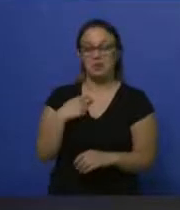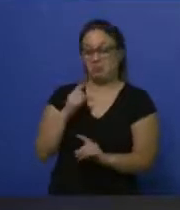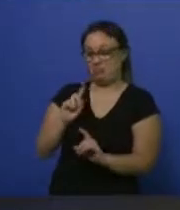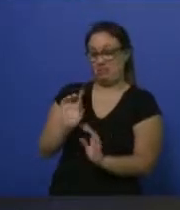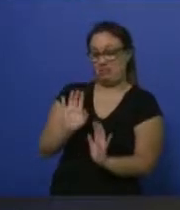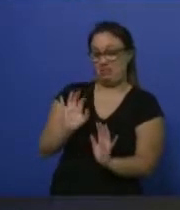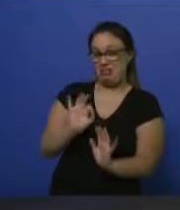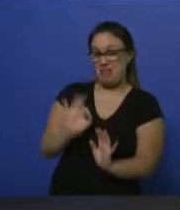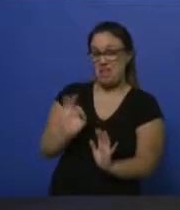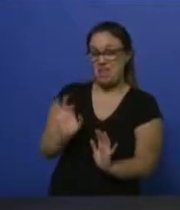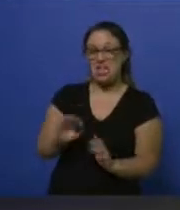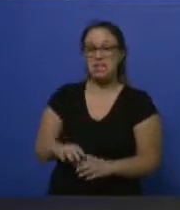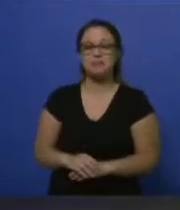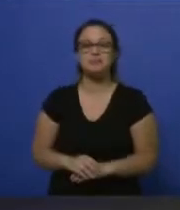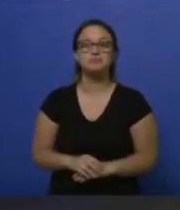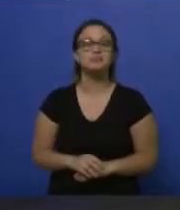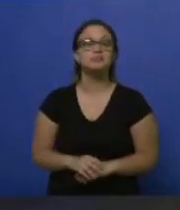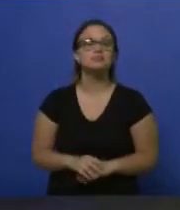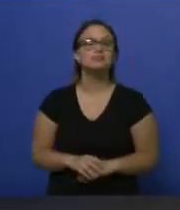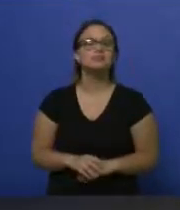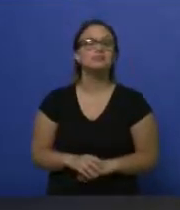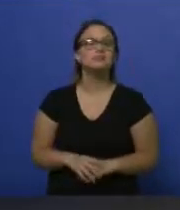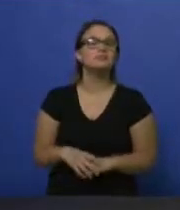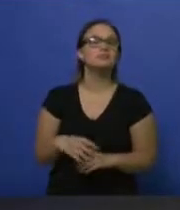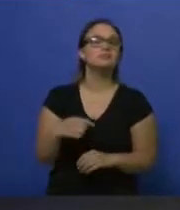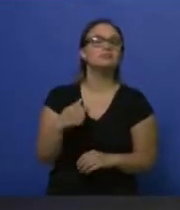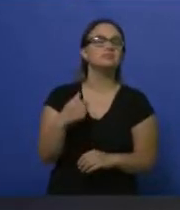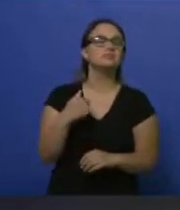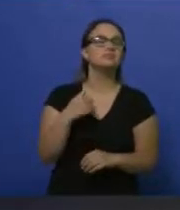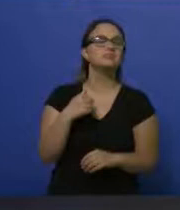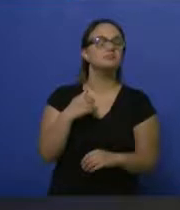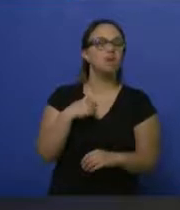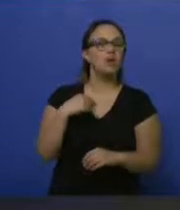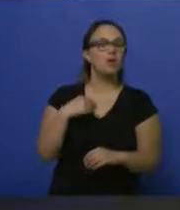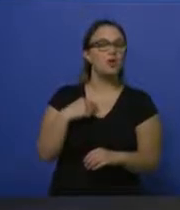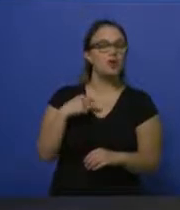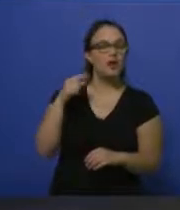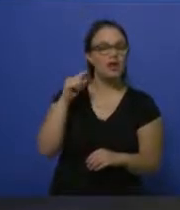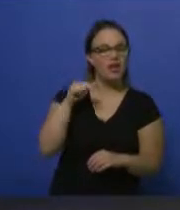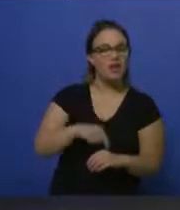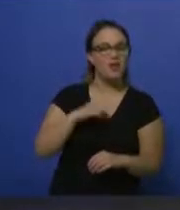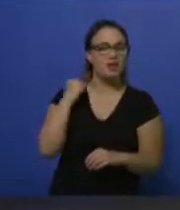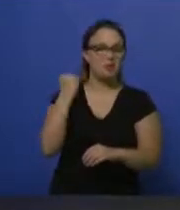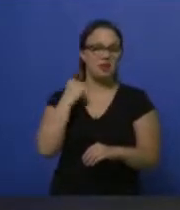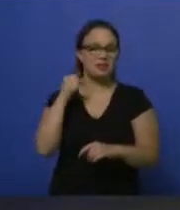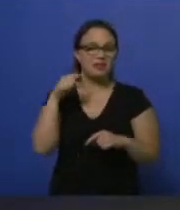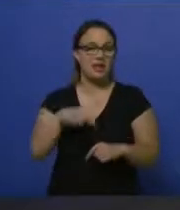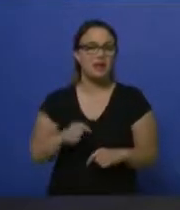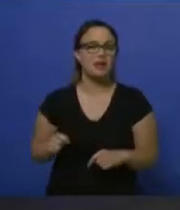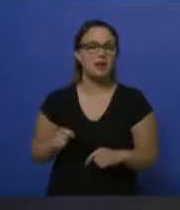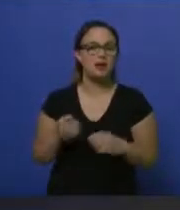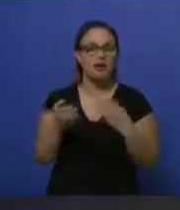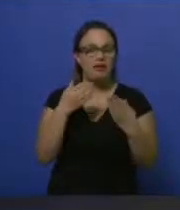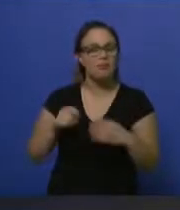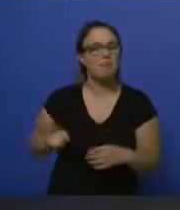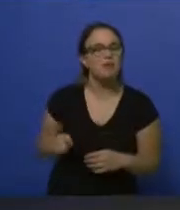Bueno, yo voy a compartir nuevamente con mis amigos porque es un momento especial del noticiero y vamos a hablar de política. Vamos a hablar de